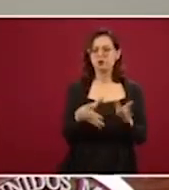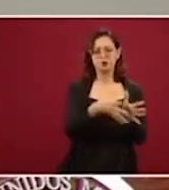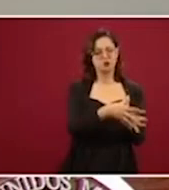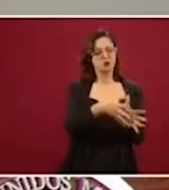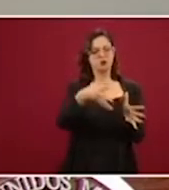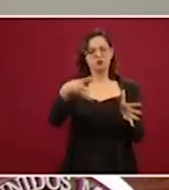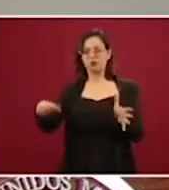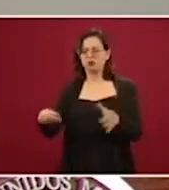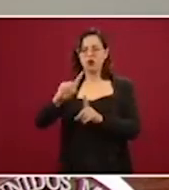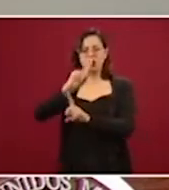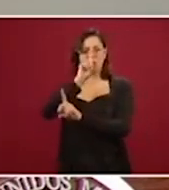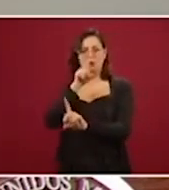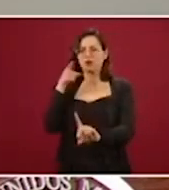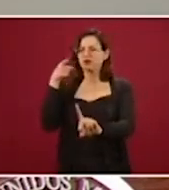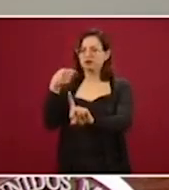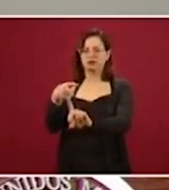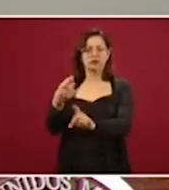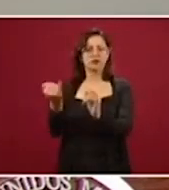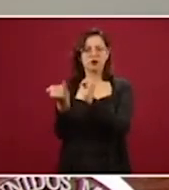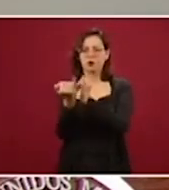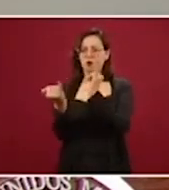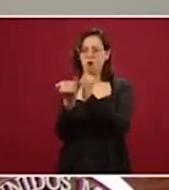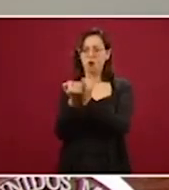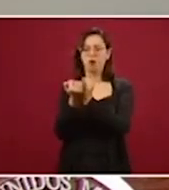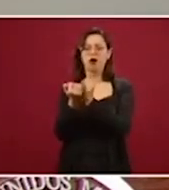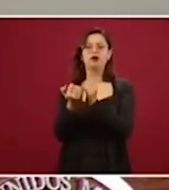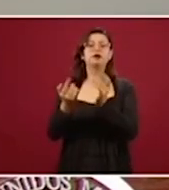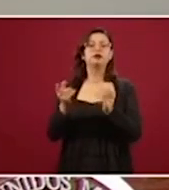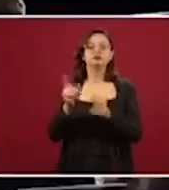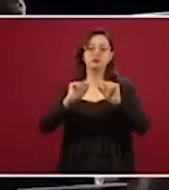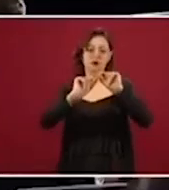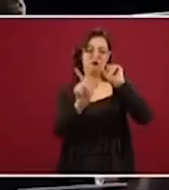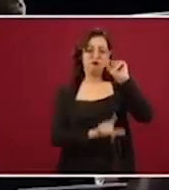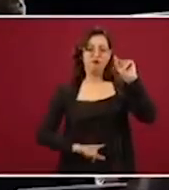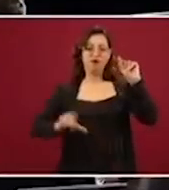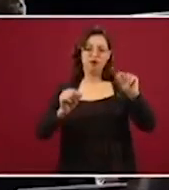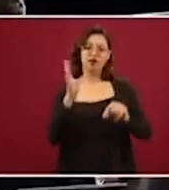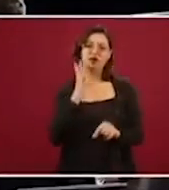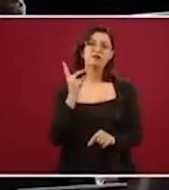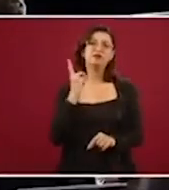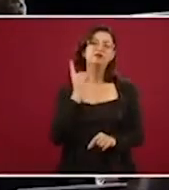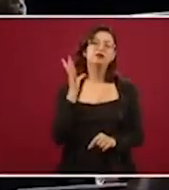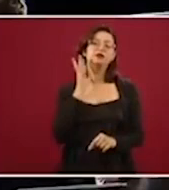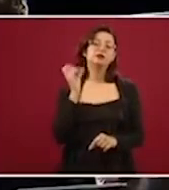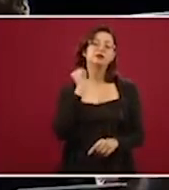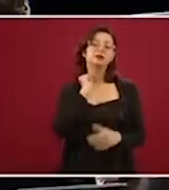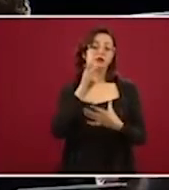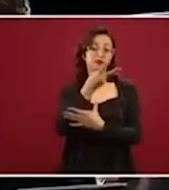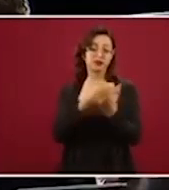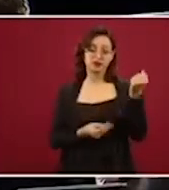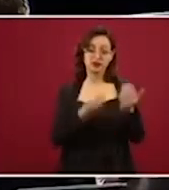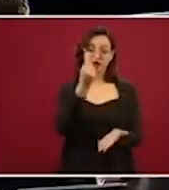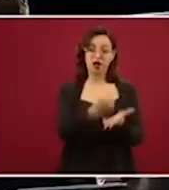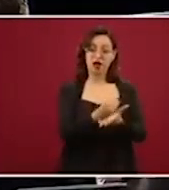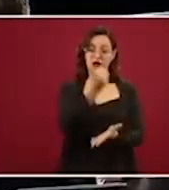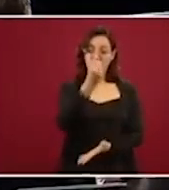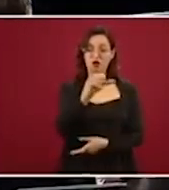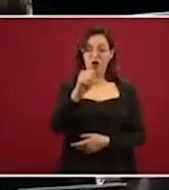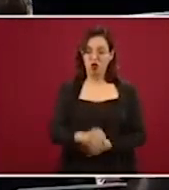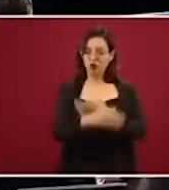los mismos objetivos que esta ley que se aprobó en el Congreso Federal y que se anuncia el día de